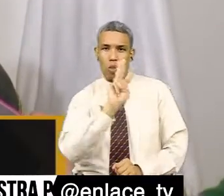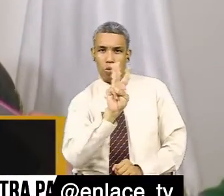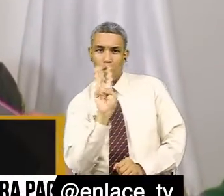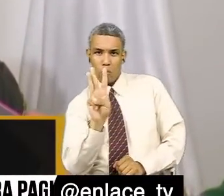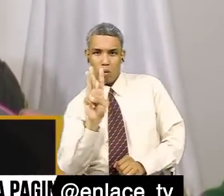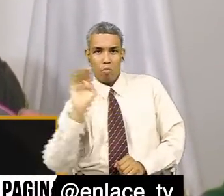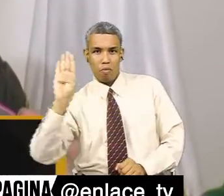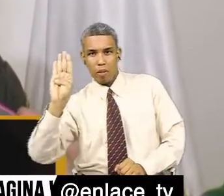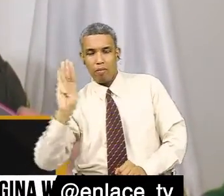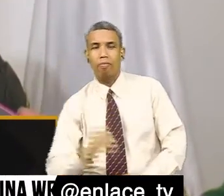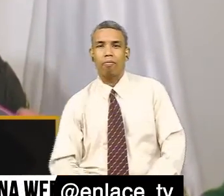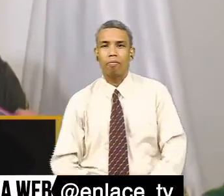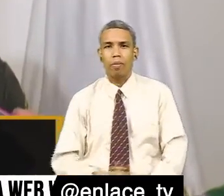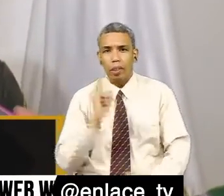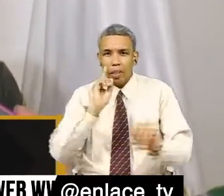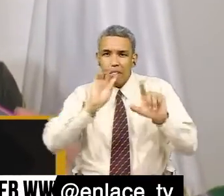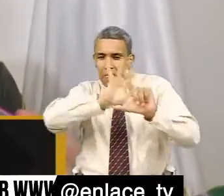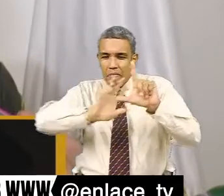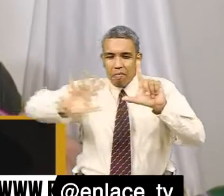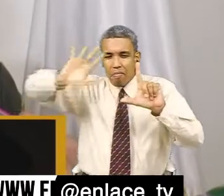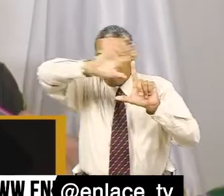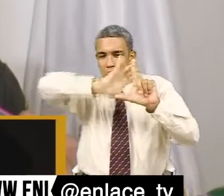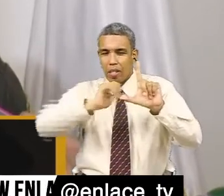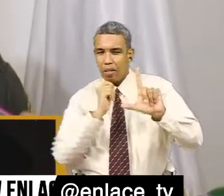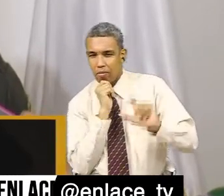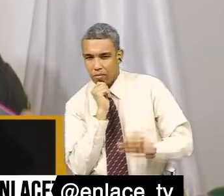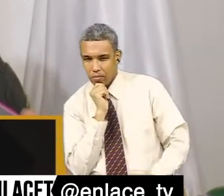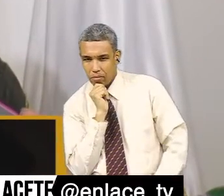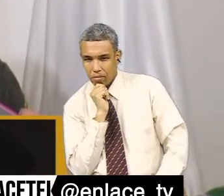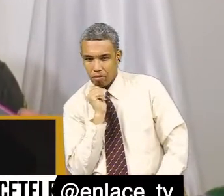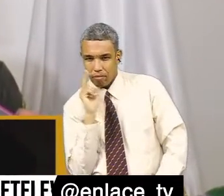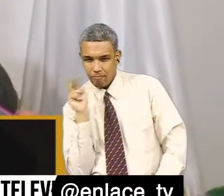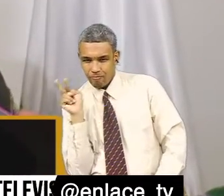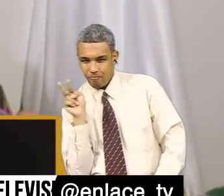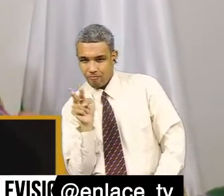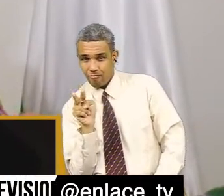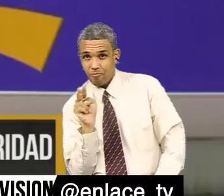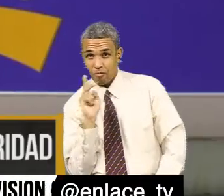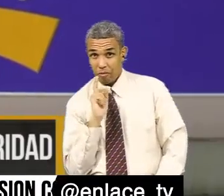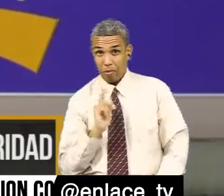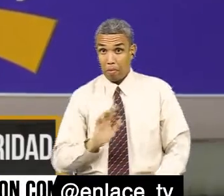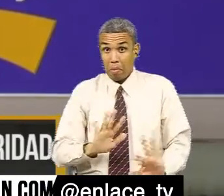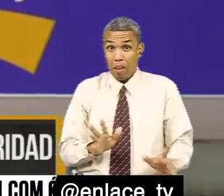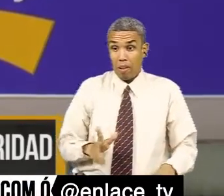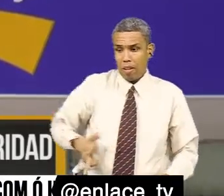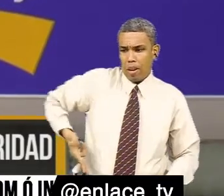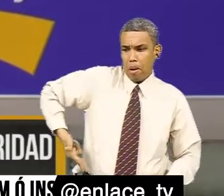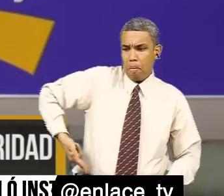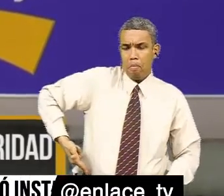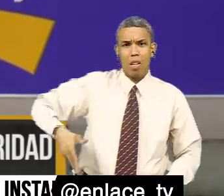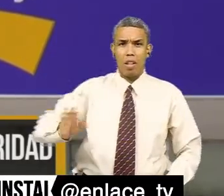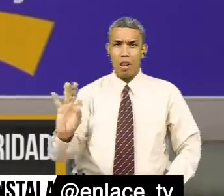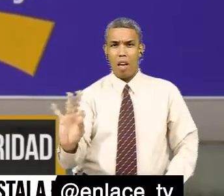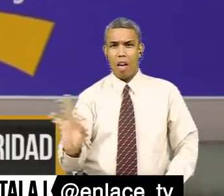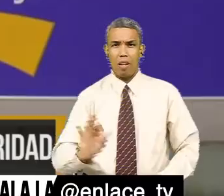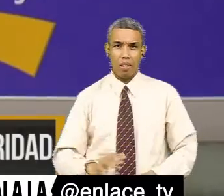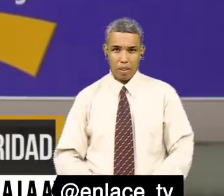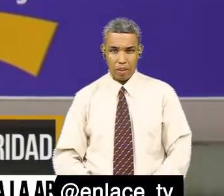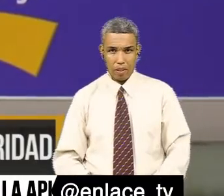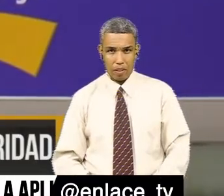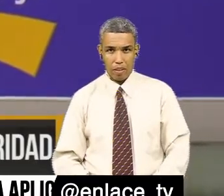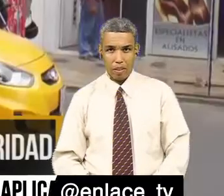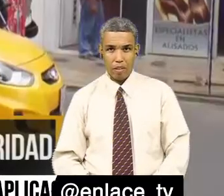como tal, en el video como tal, no se presencia arma de fuego. Fue más la intimidación,